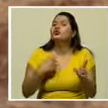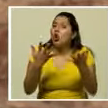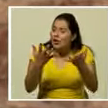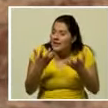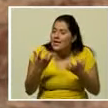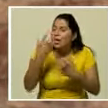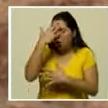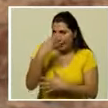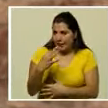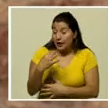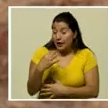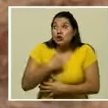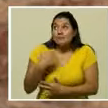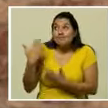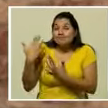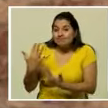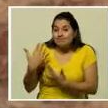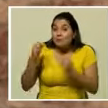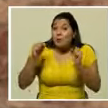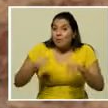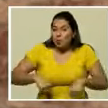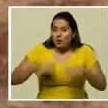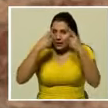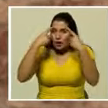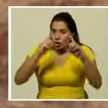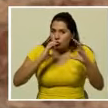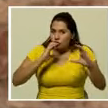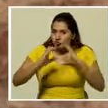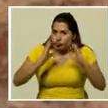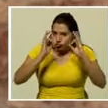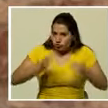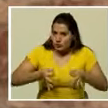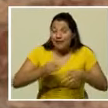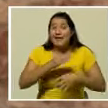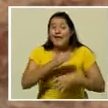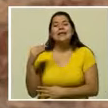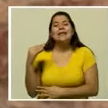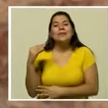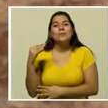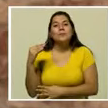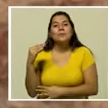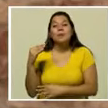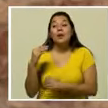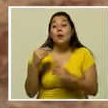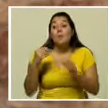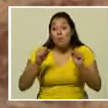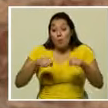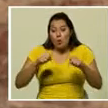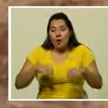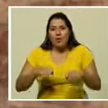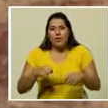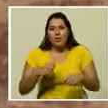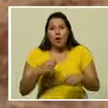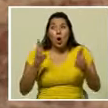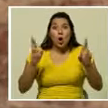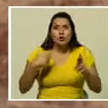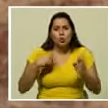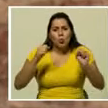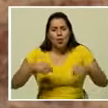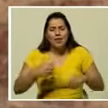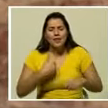y tengo la esperanza de que sí se van a obtener resultados y que va a ser posible tener una